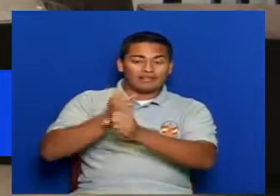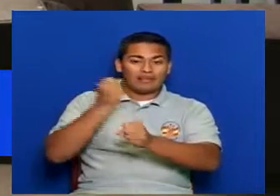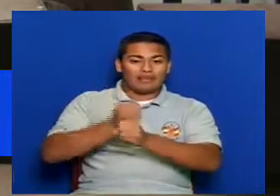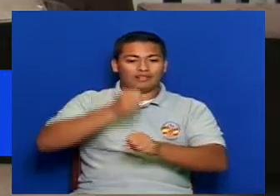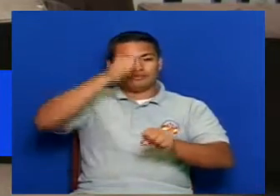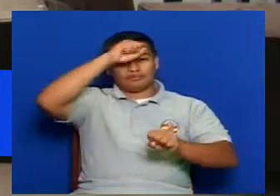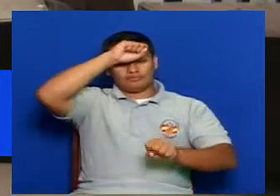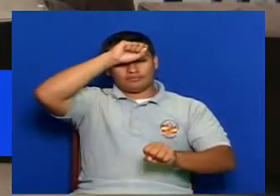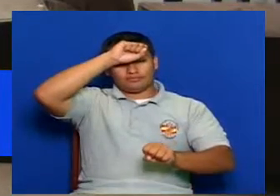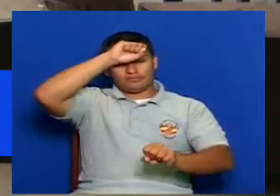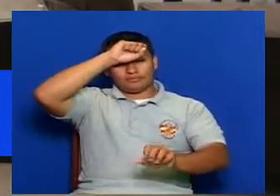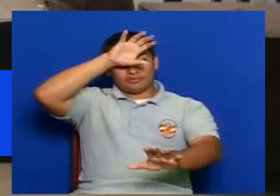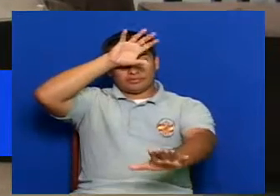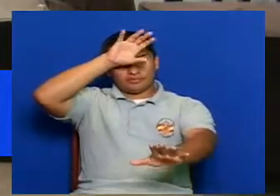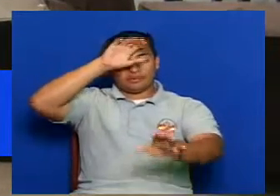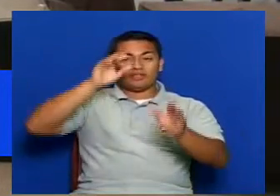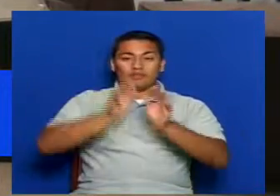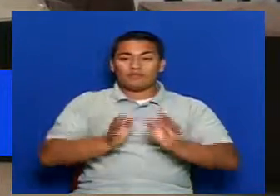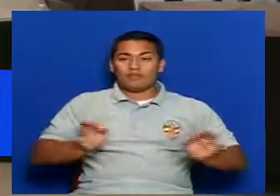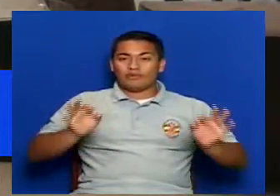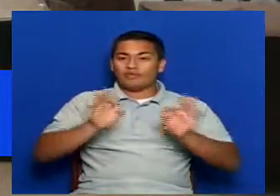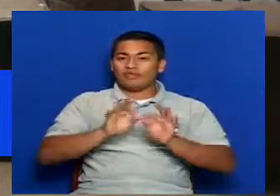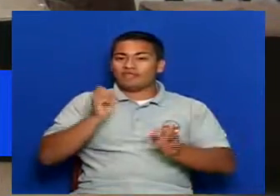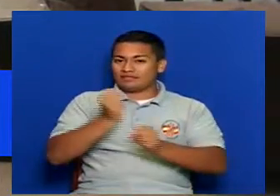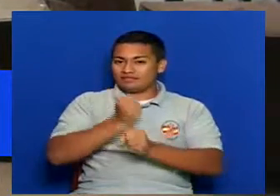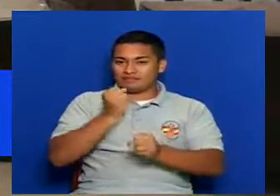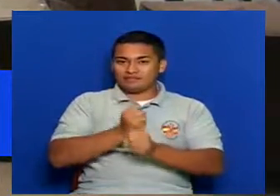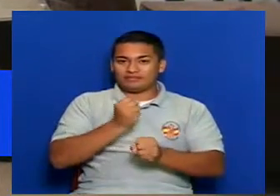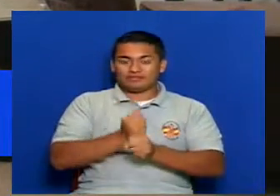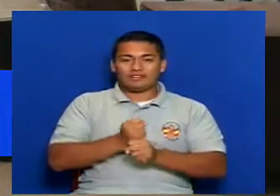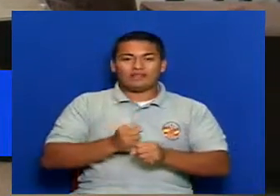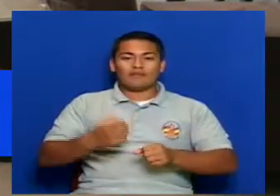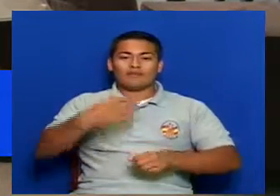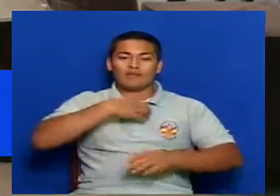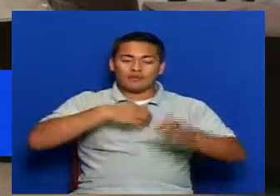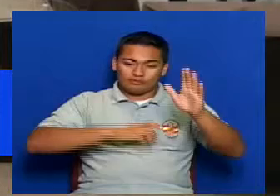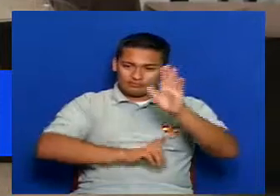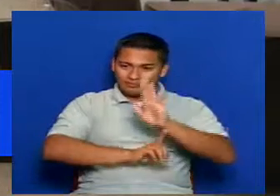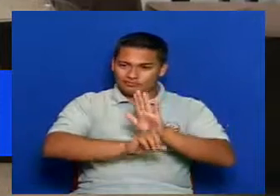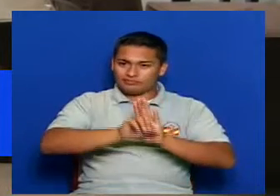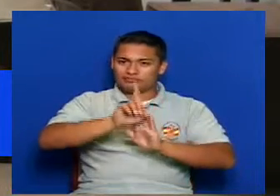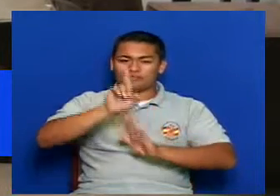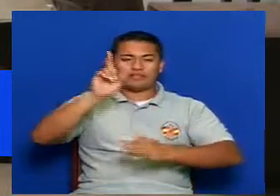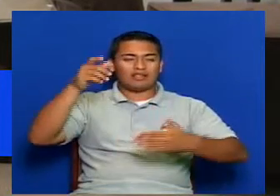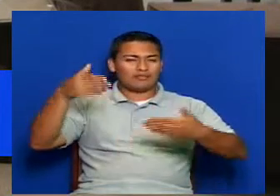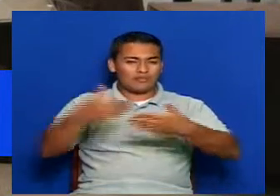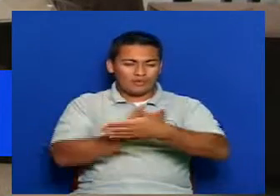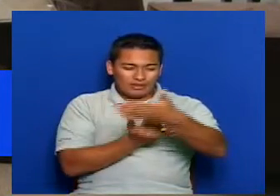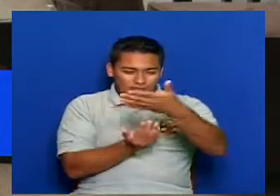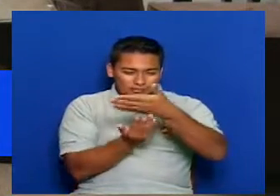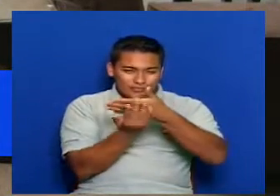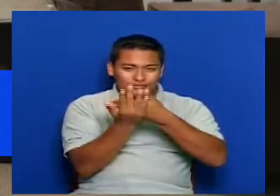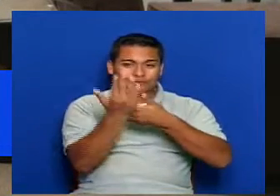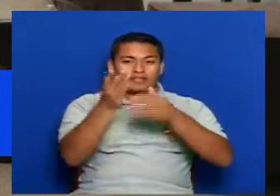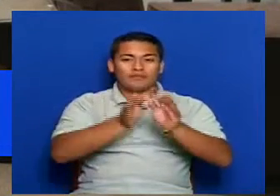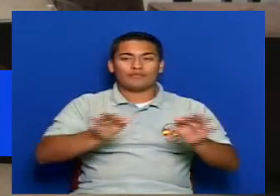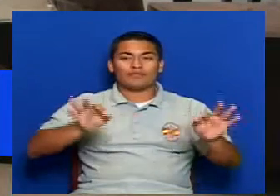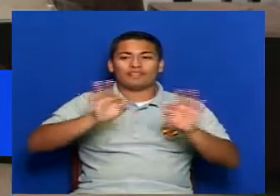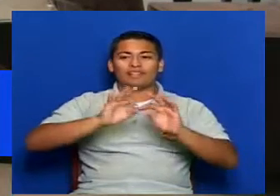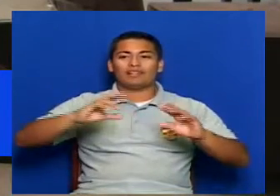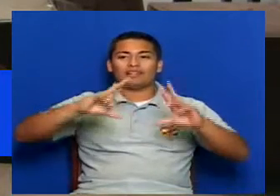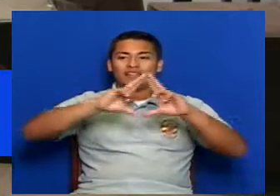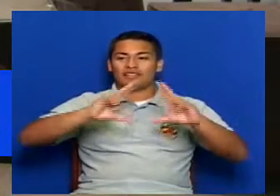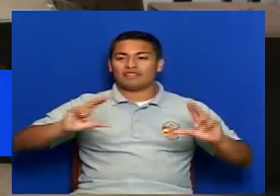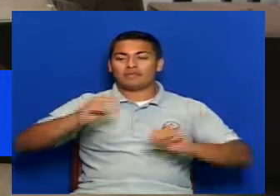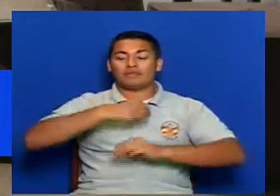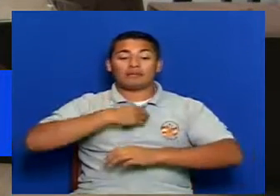como la gran minería a gran escala y los avances que han habido en materia tecnológica y eso es importante para el país porque